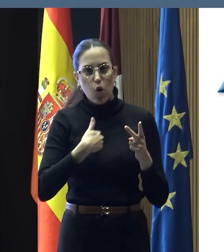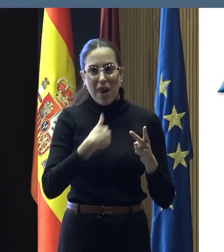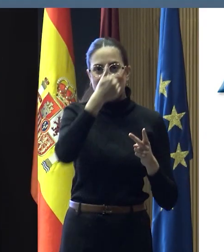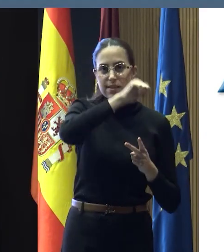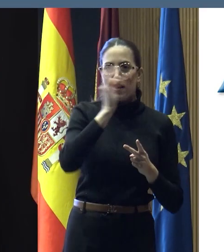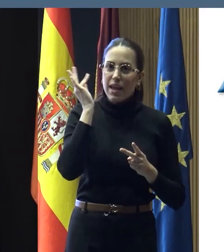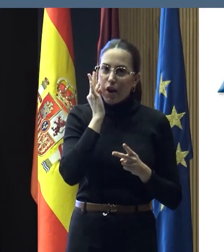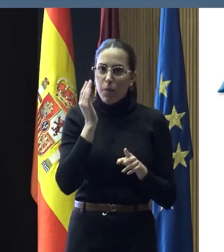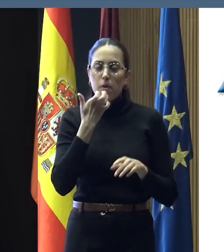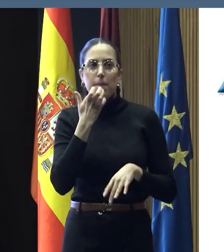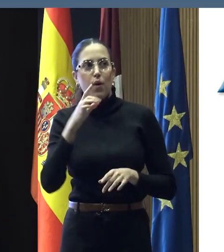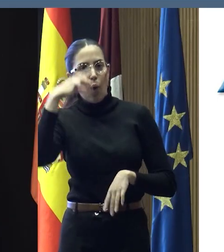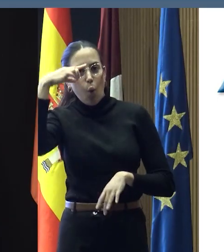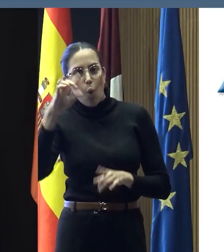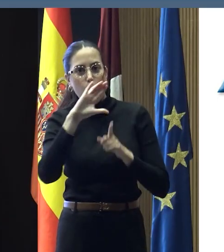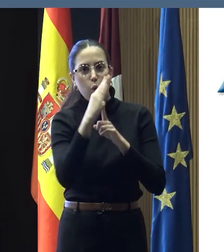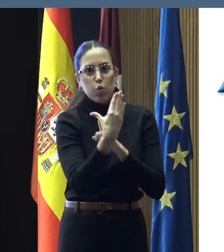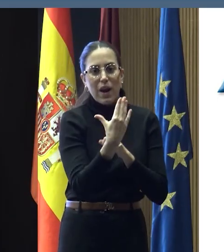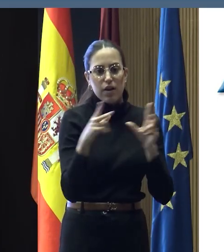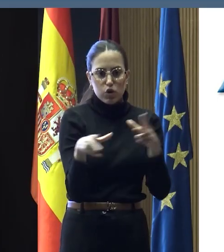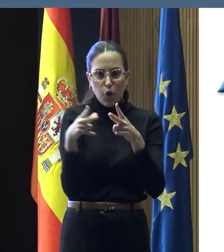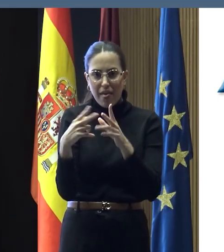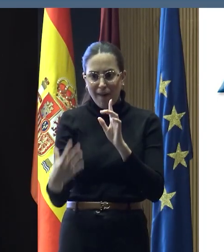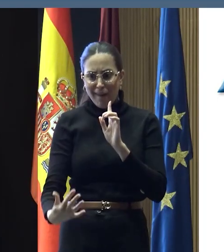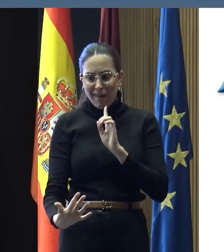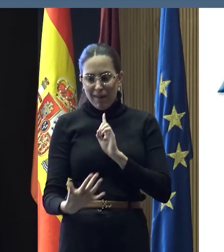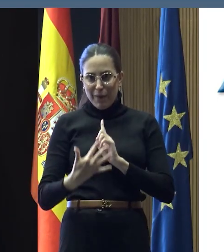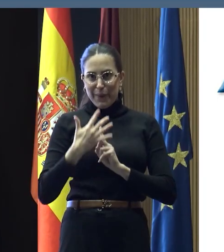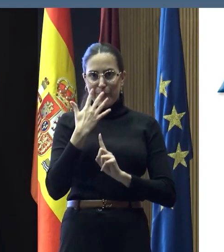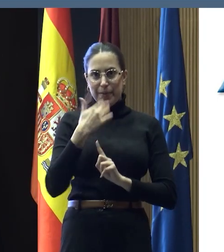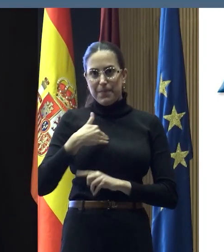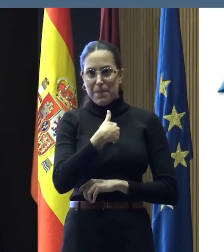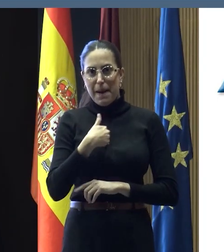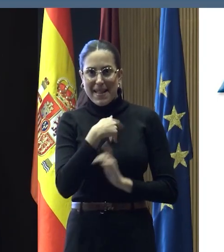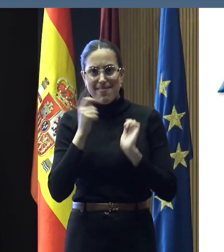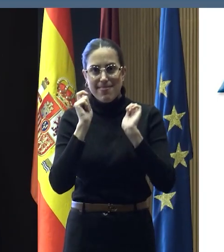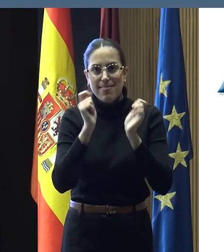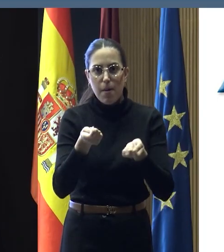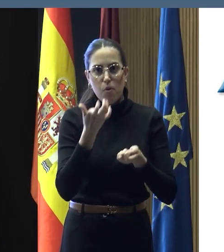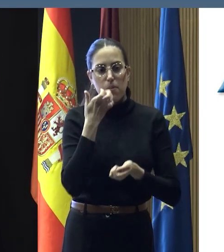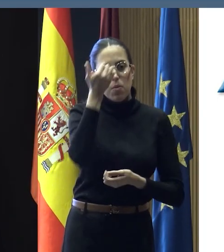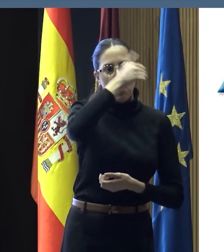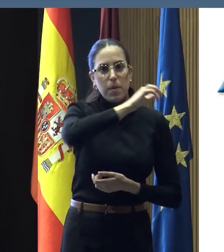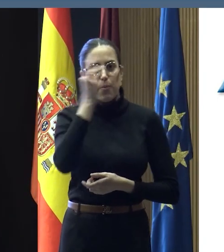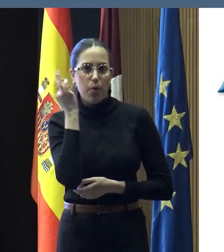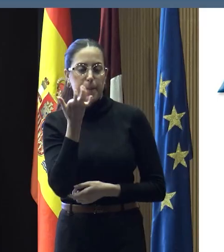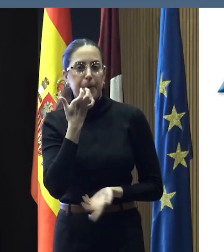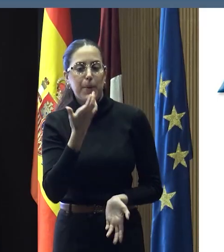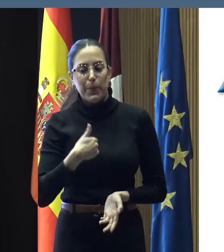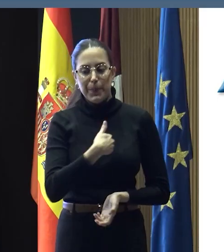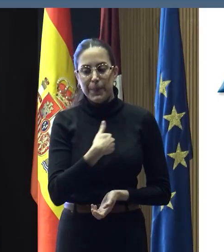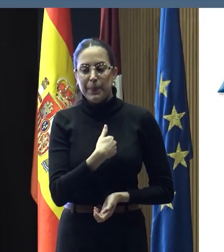la cultura, todo lo social, pues han hecho que la mujer tenga un